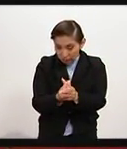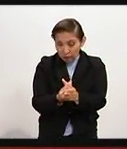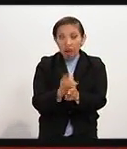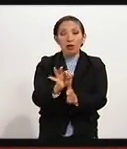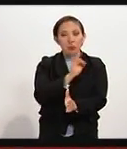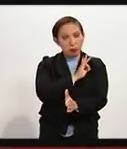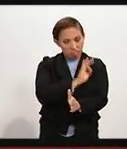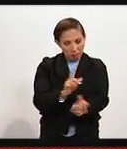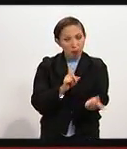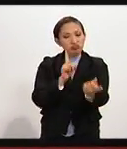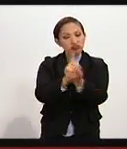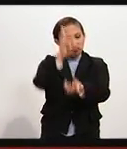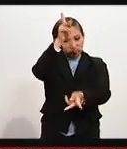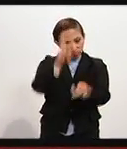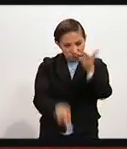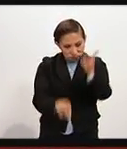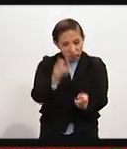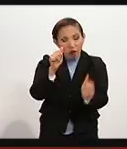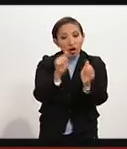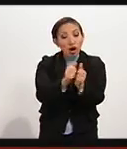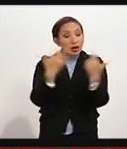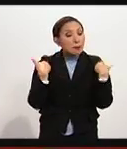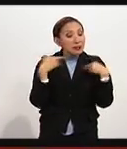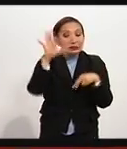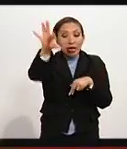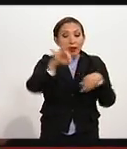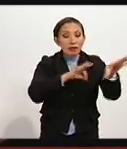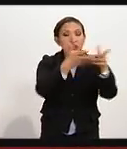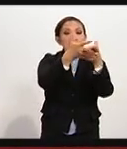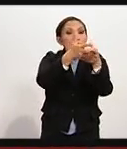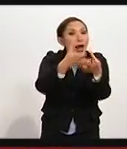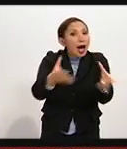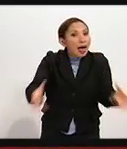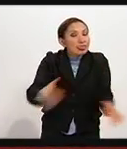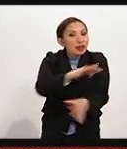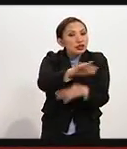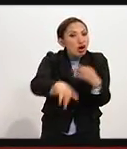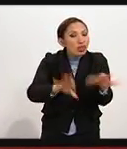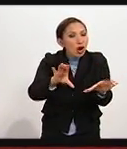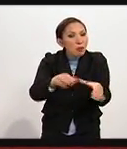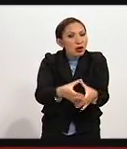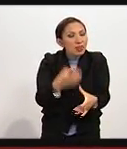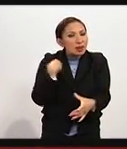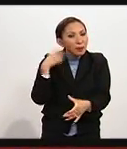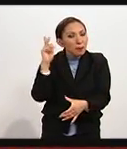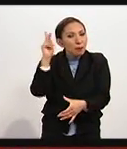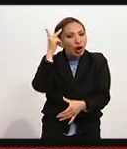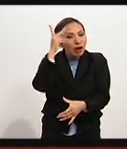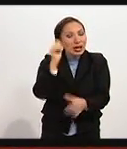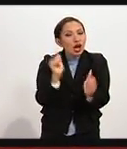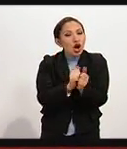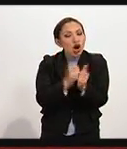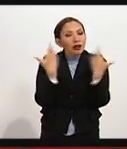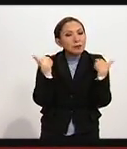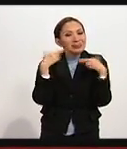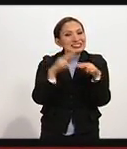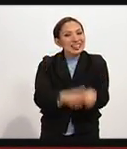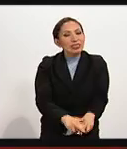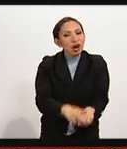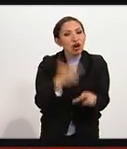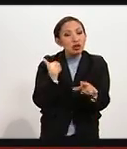podamos tener un diálogo con una representación amplia de toda la comunidad politécnica, es decir, con una